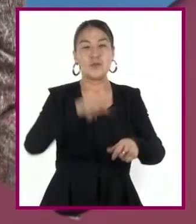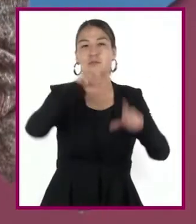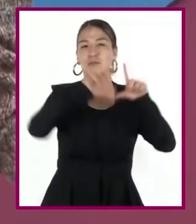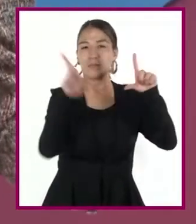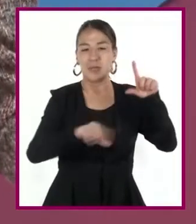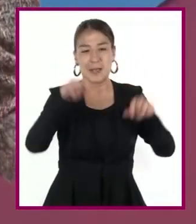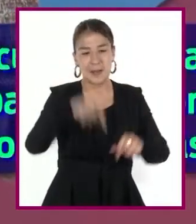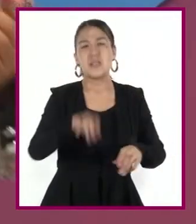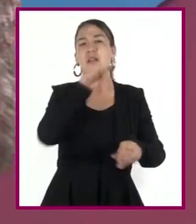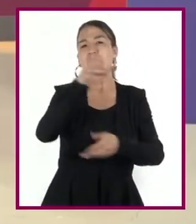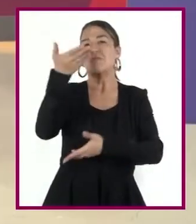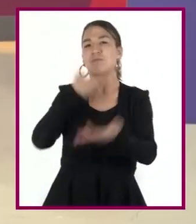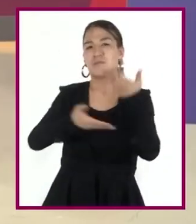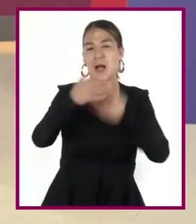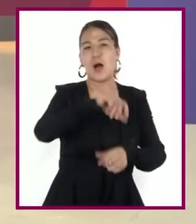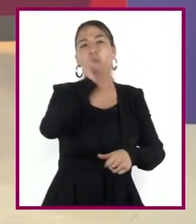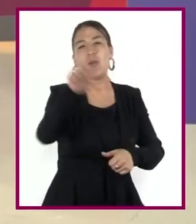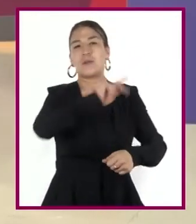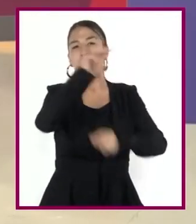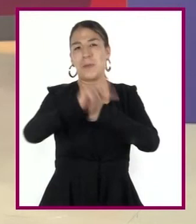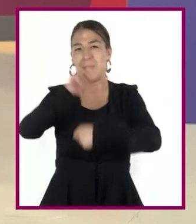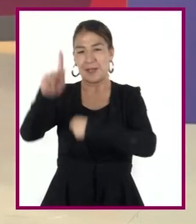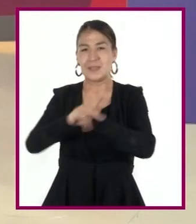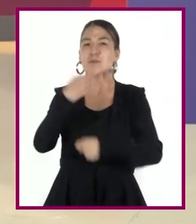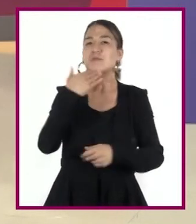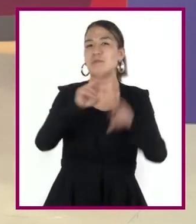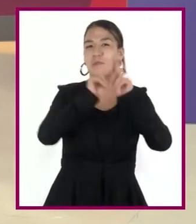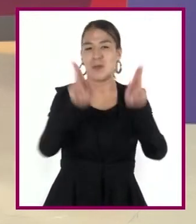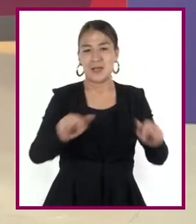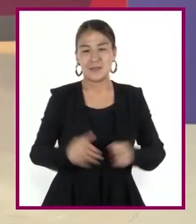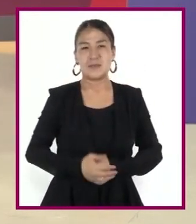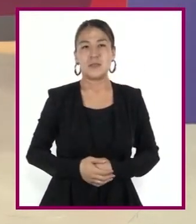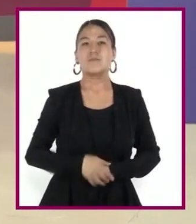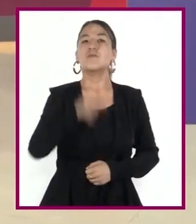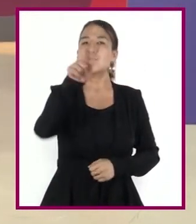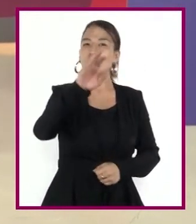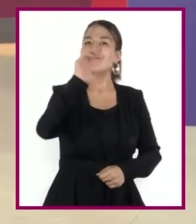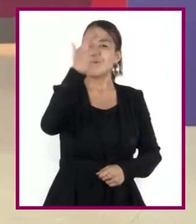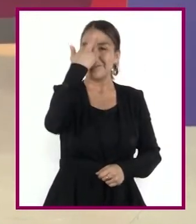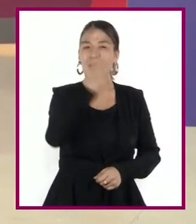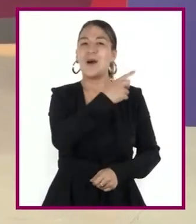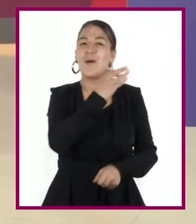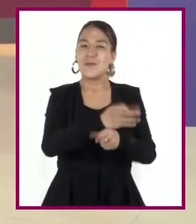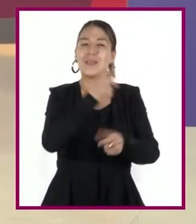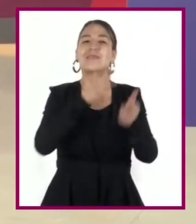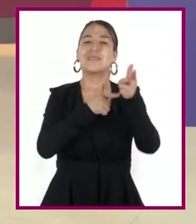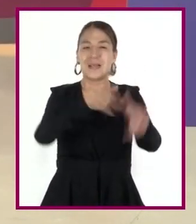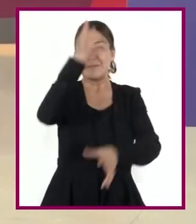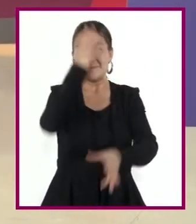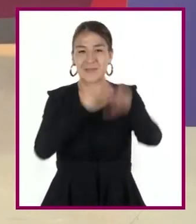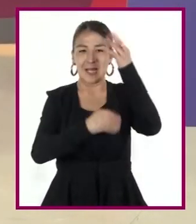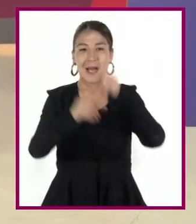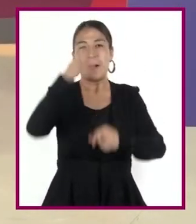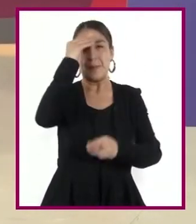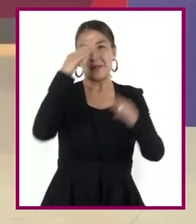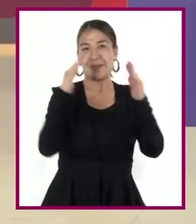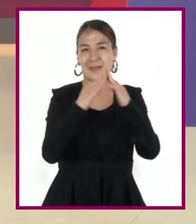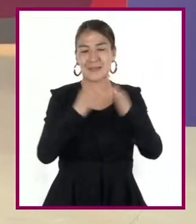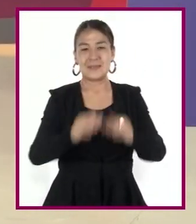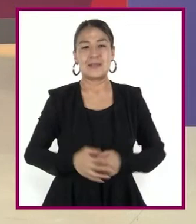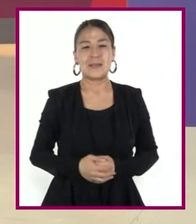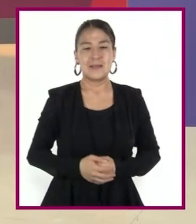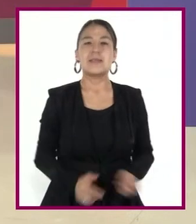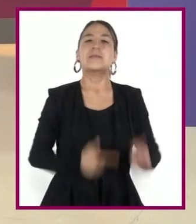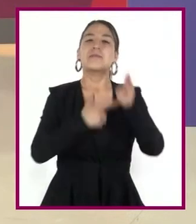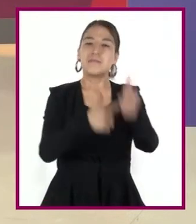con las demás naciones. Recuerden que seguimos explorando y descubriendo en Aprende en Casa.